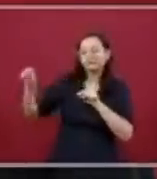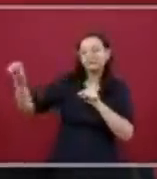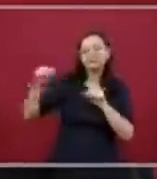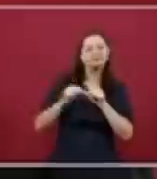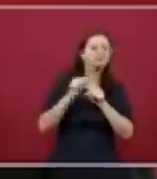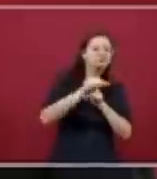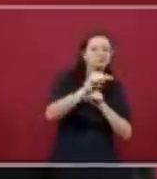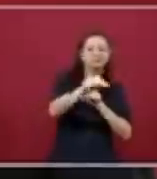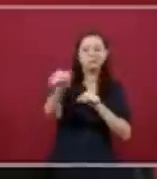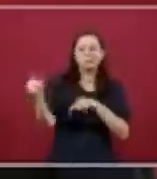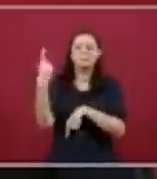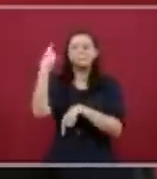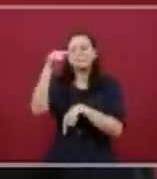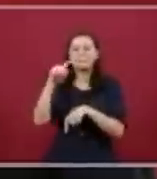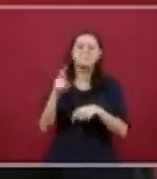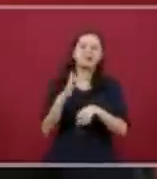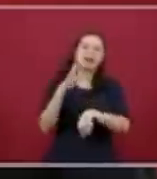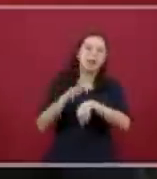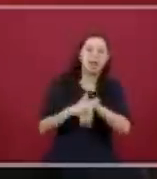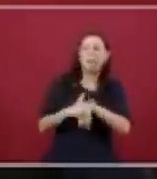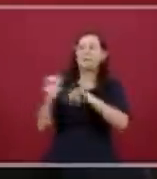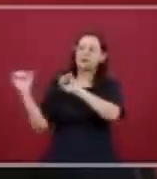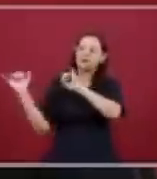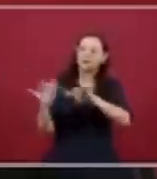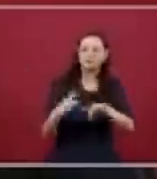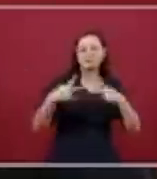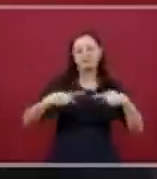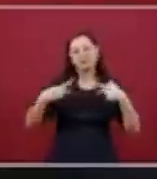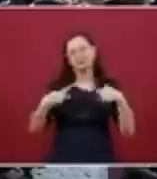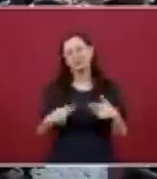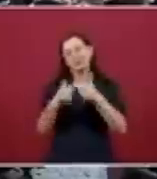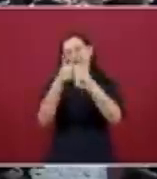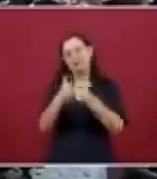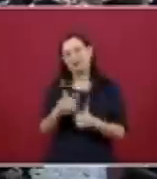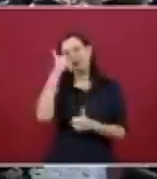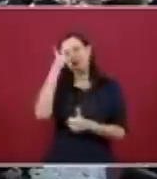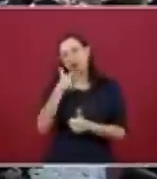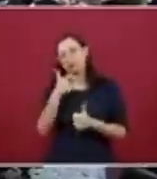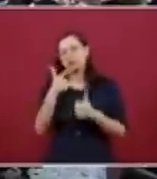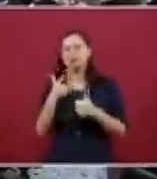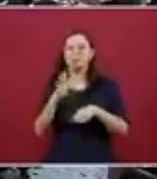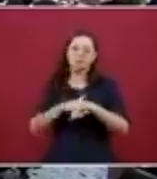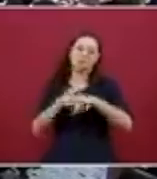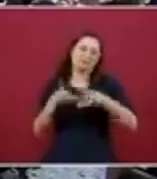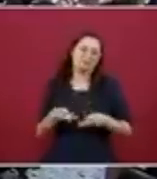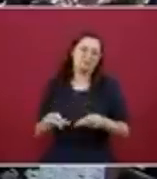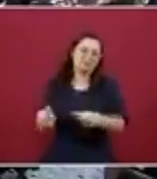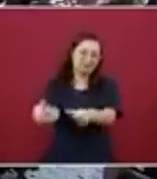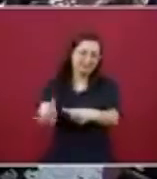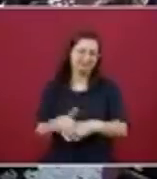poder incrementar el gasto y la derrama y la pernocta. Muchas gracias.